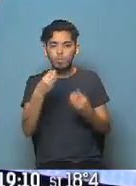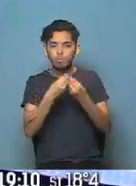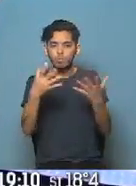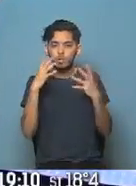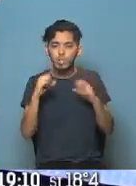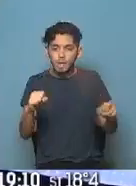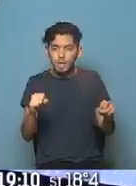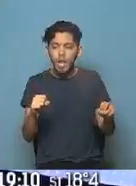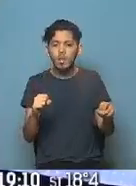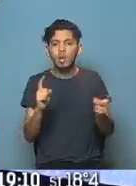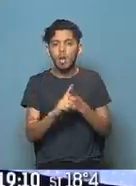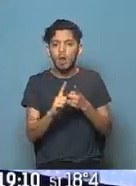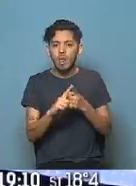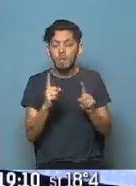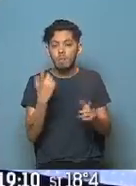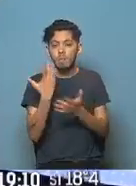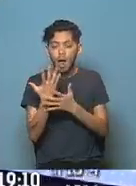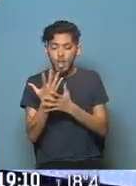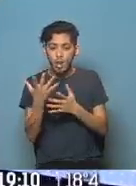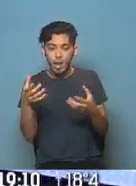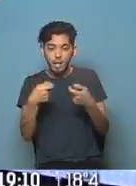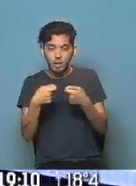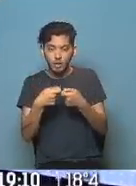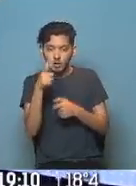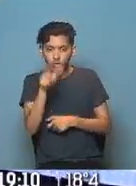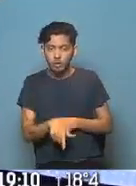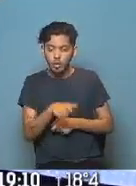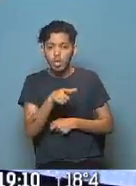los colaboradores, los que eran las manos derechas de él durante muchos años?